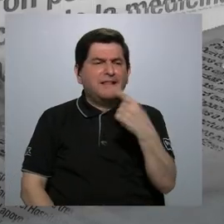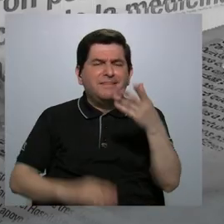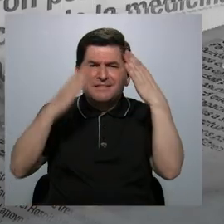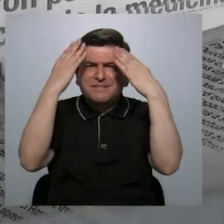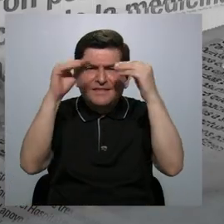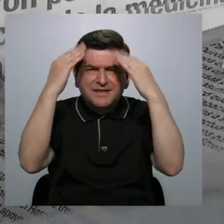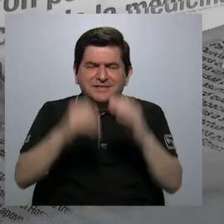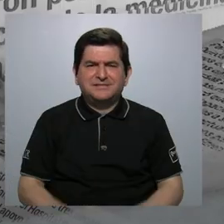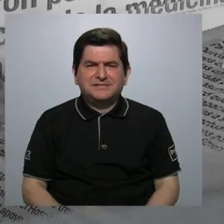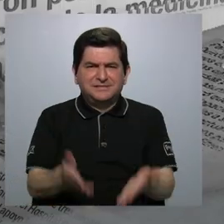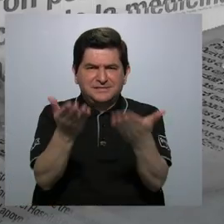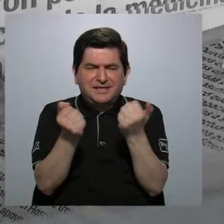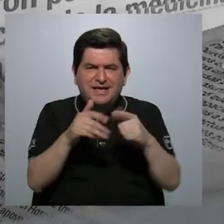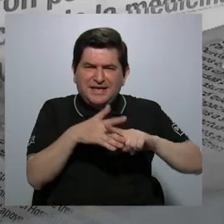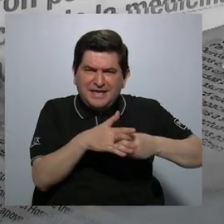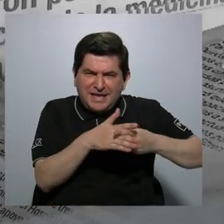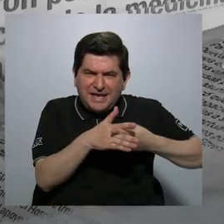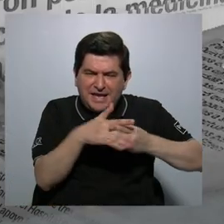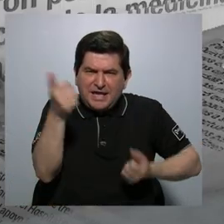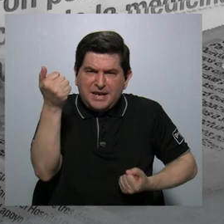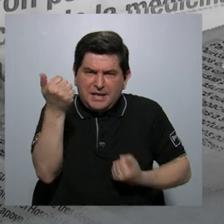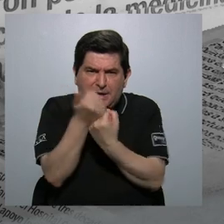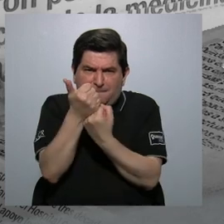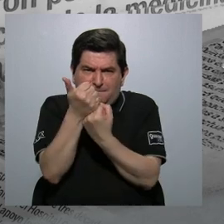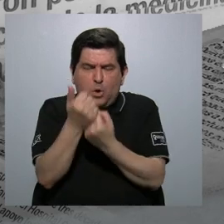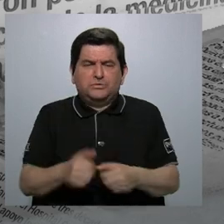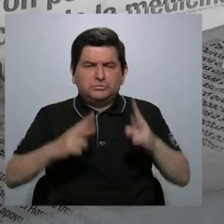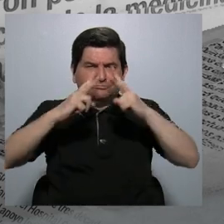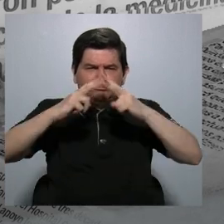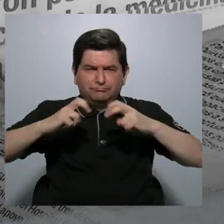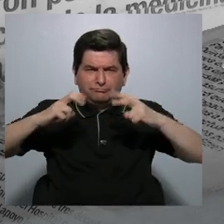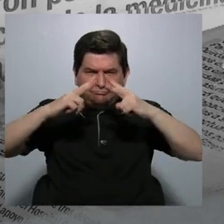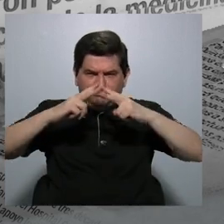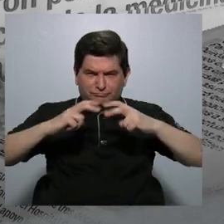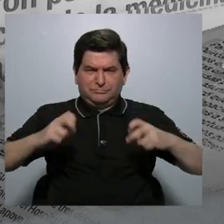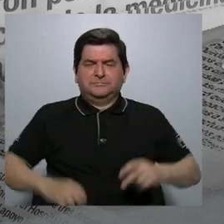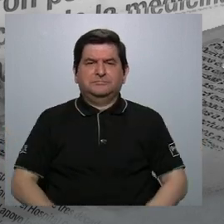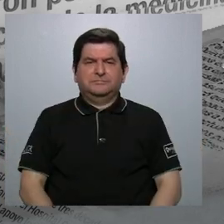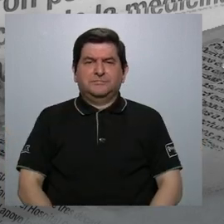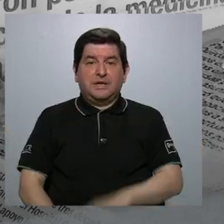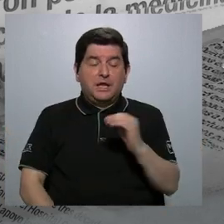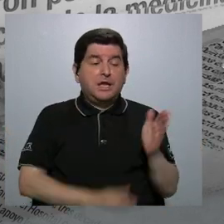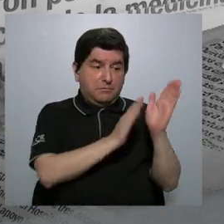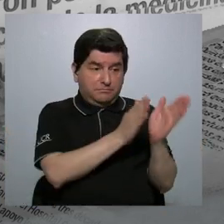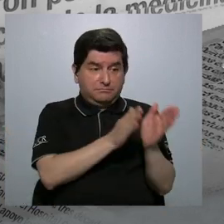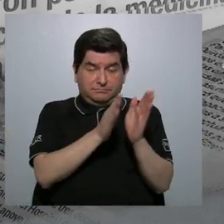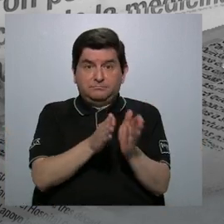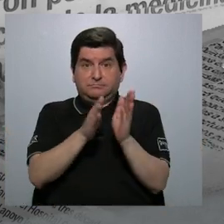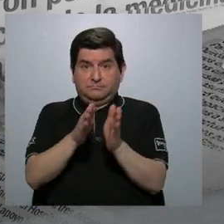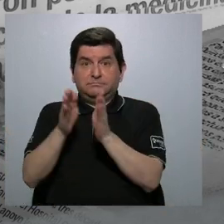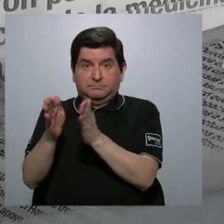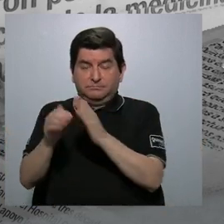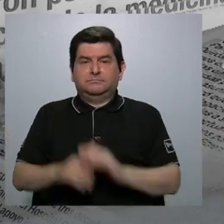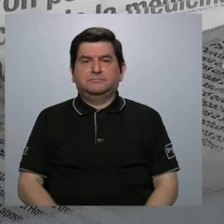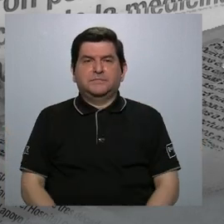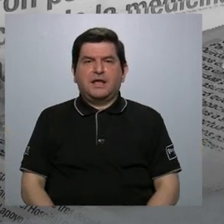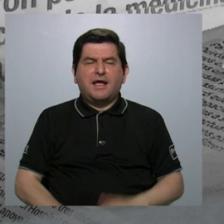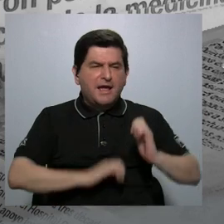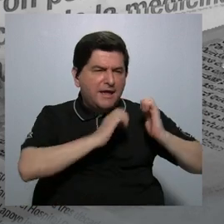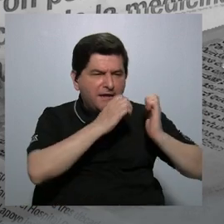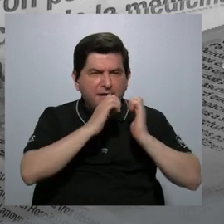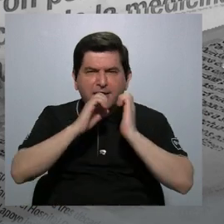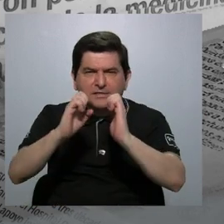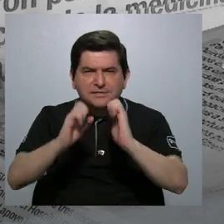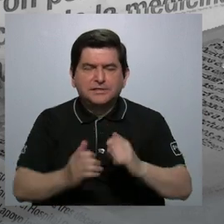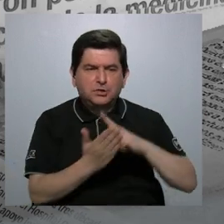informe que busca ser un instrumento de apoyo para el análisis y planificación de las